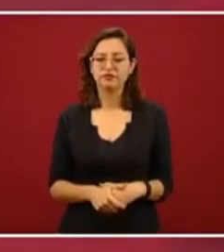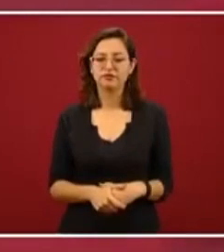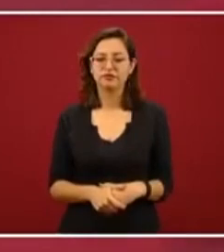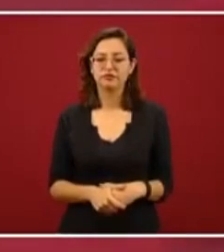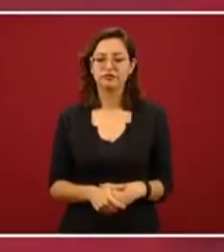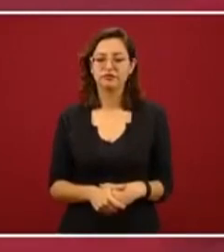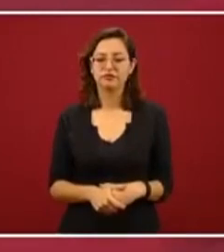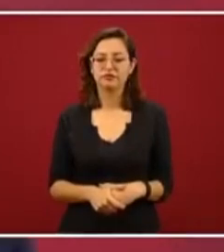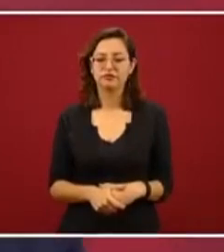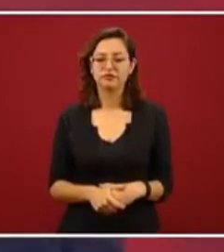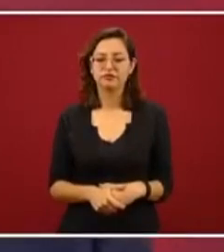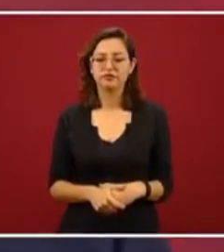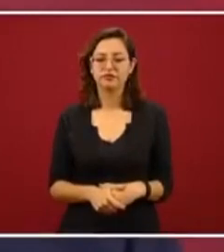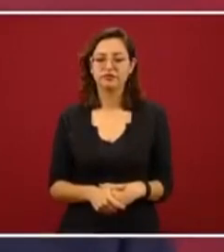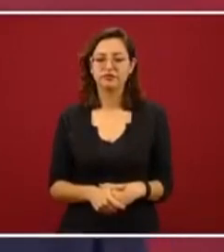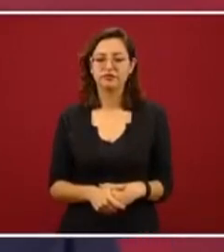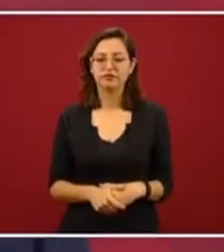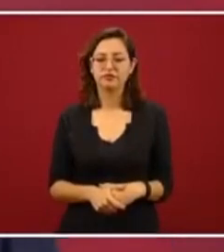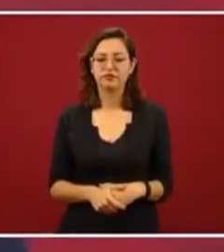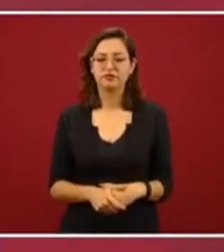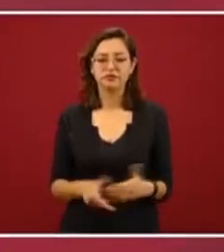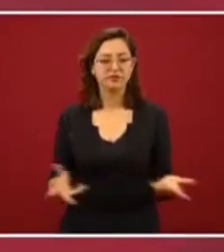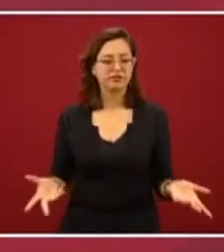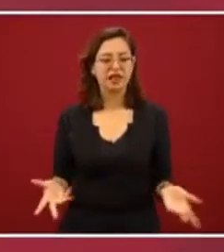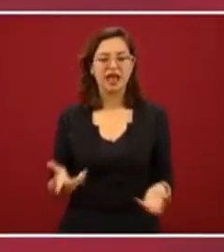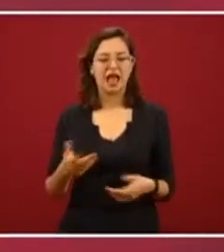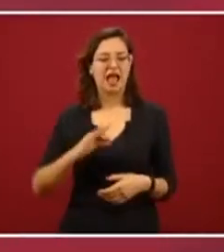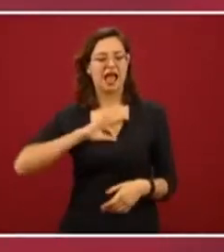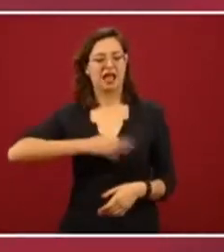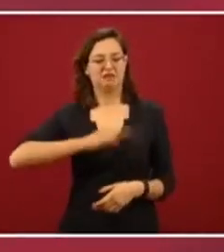nada de que se quita con tequila